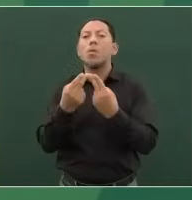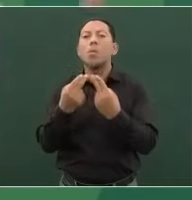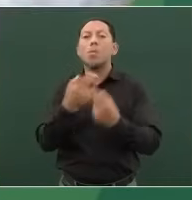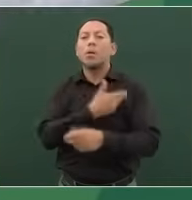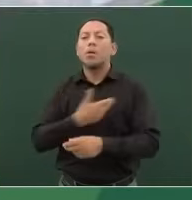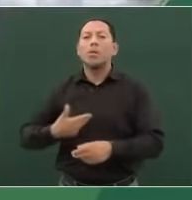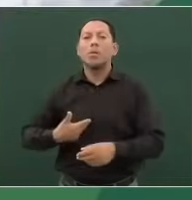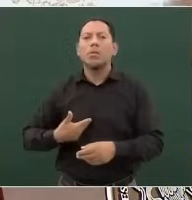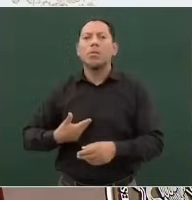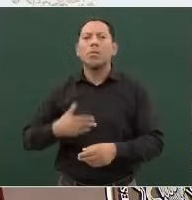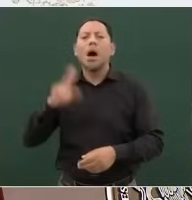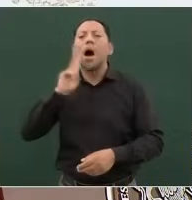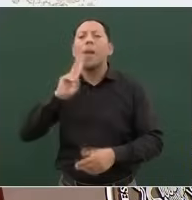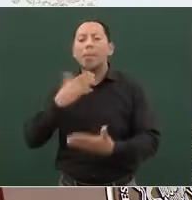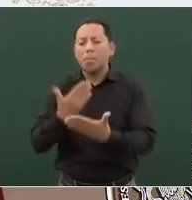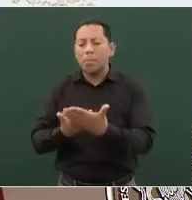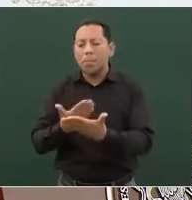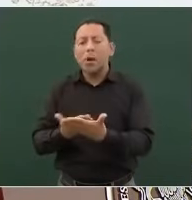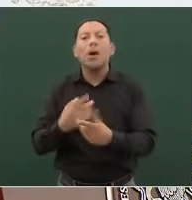¿dónde están las pruebas?